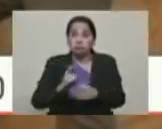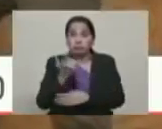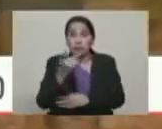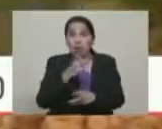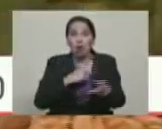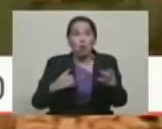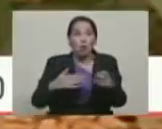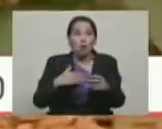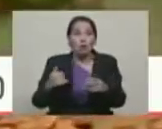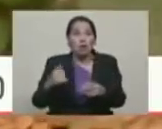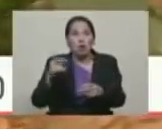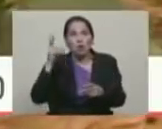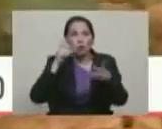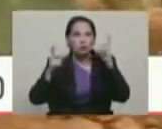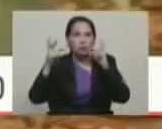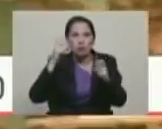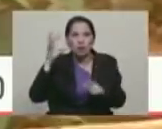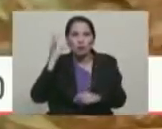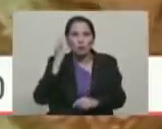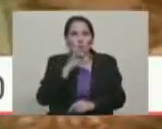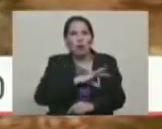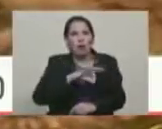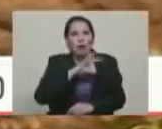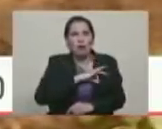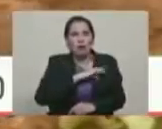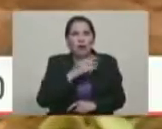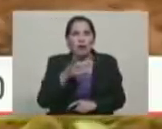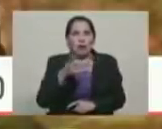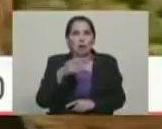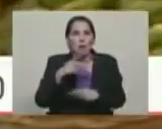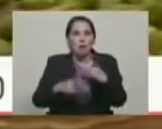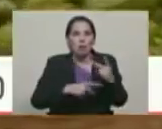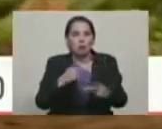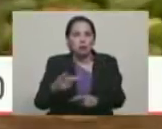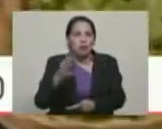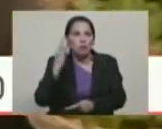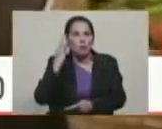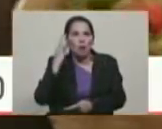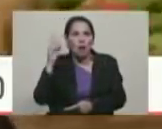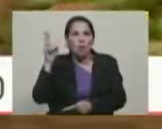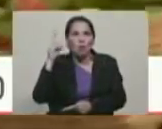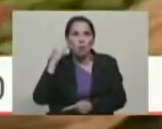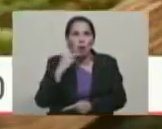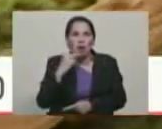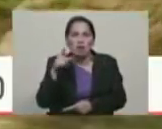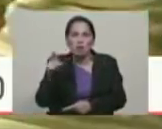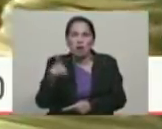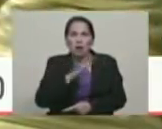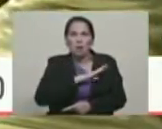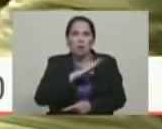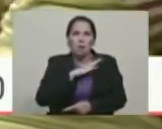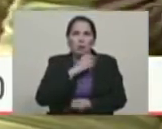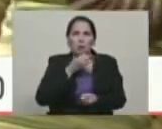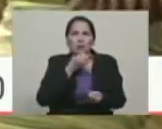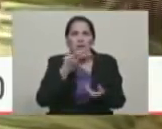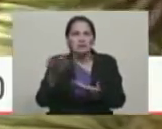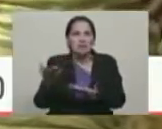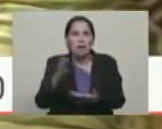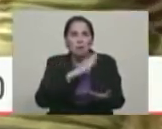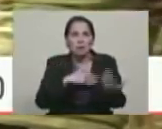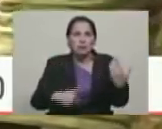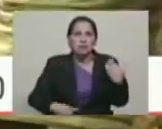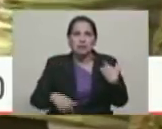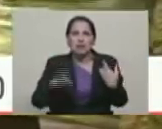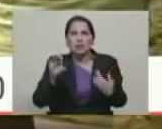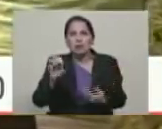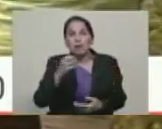productivas, ella es la responsable, la compañera Rodríguez. Un saludo de la mujer guayanesa a nuestro presidente, a nuestro país. Presidente,